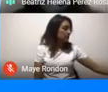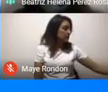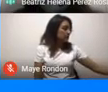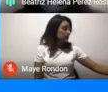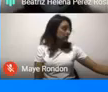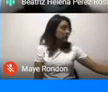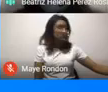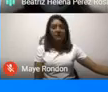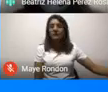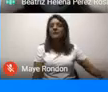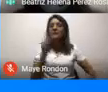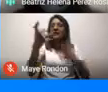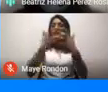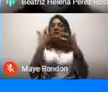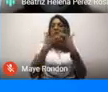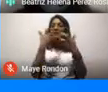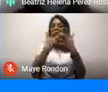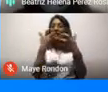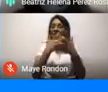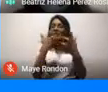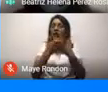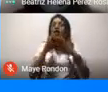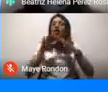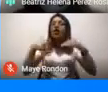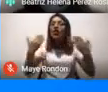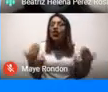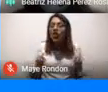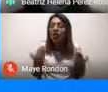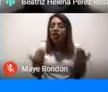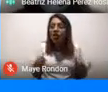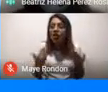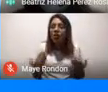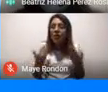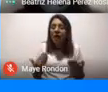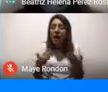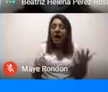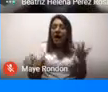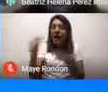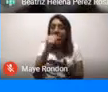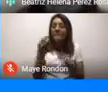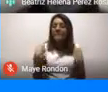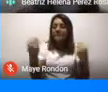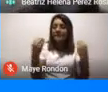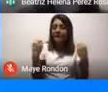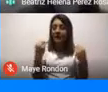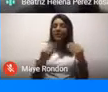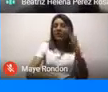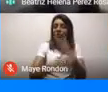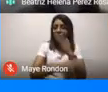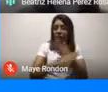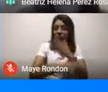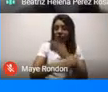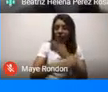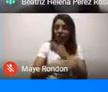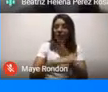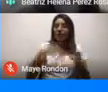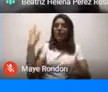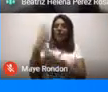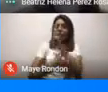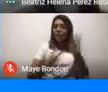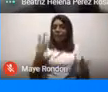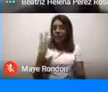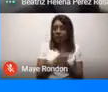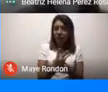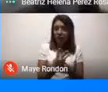ese sistema complejo, ¿cómo le voy a dar esas herramientas para que sigan moviéndose a través del mundo ese